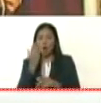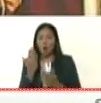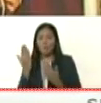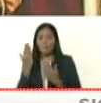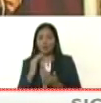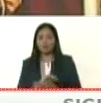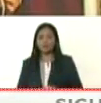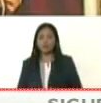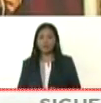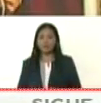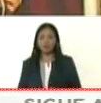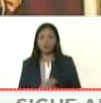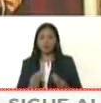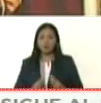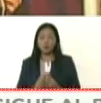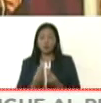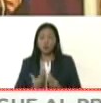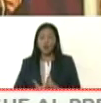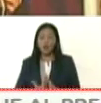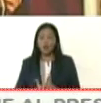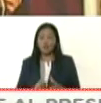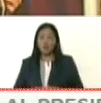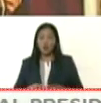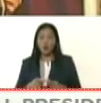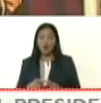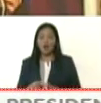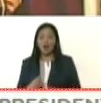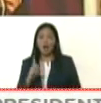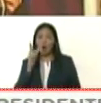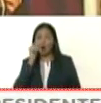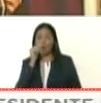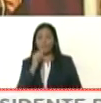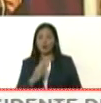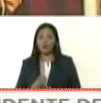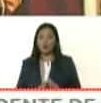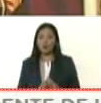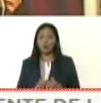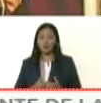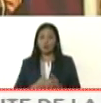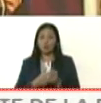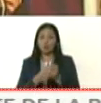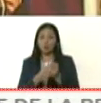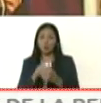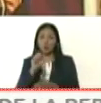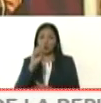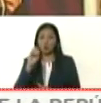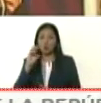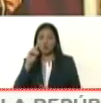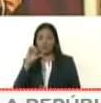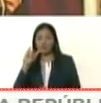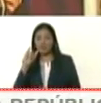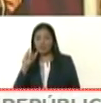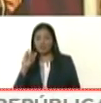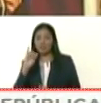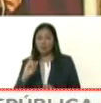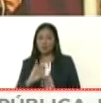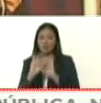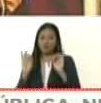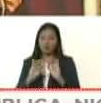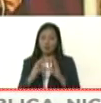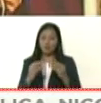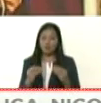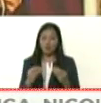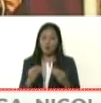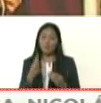Rojas, junto al alcalde de Cumanacoa, Tomás Bello, junto al comandante de la SODI, general de división Julio Barrios